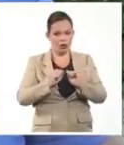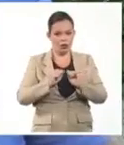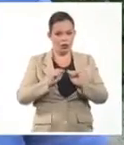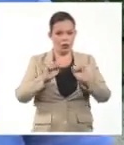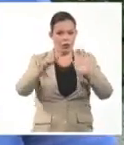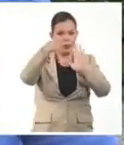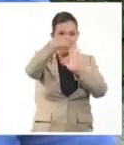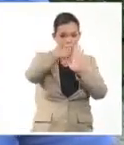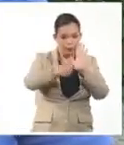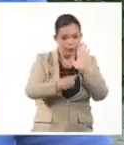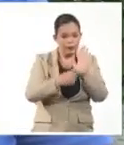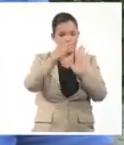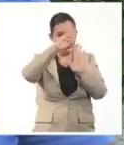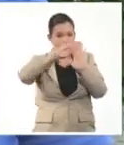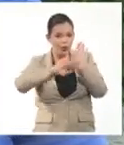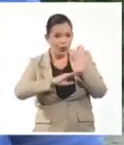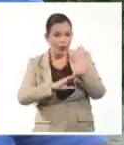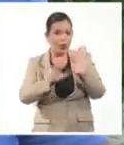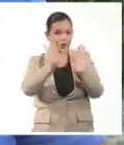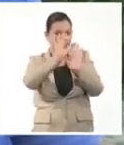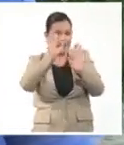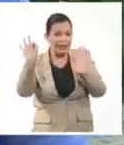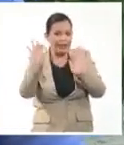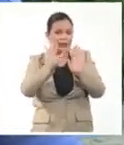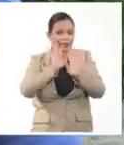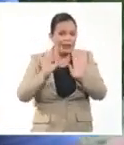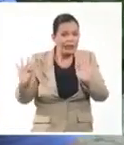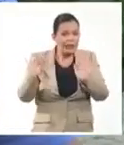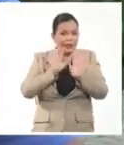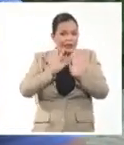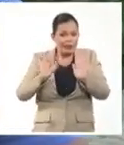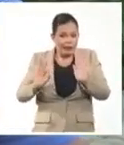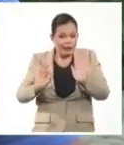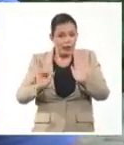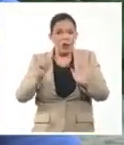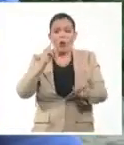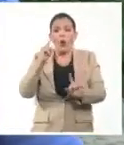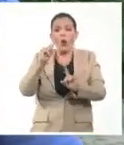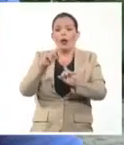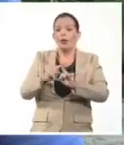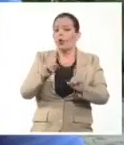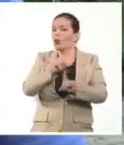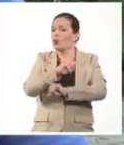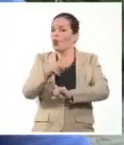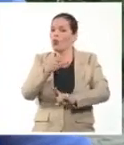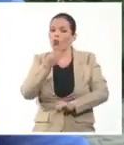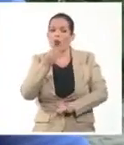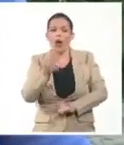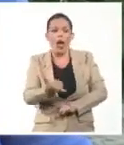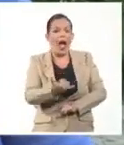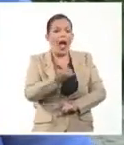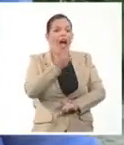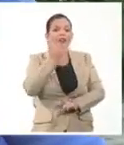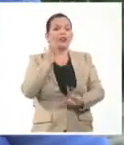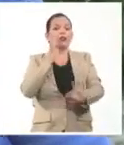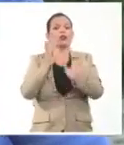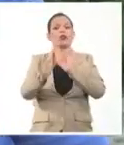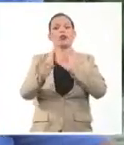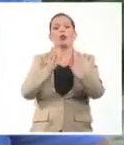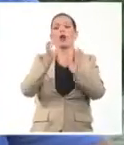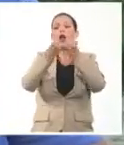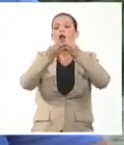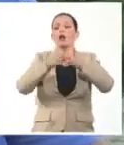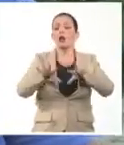y muy bien regulada, de manera tal que pueda hacerse sin dañar el objetivo principal nuestro, que es la conservación del